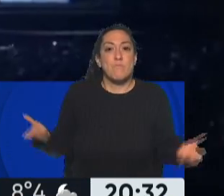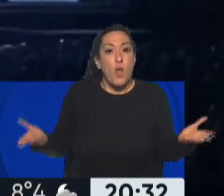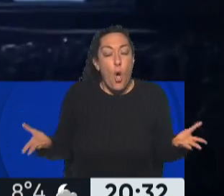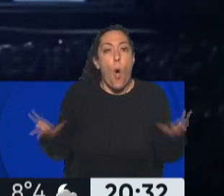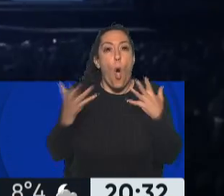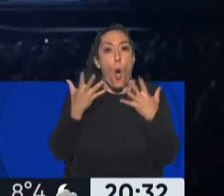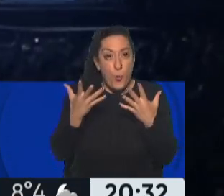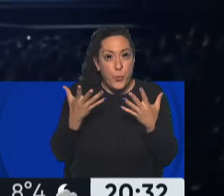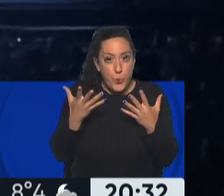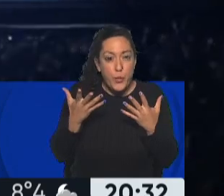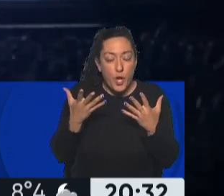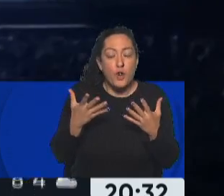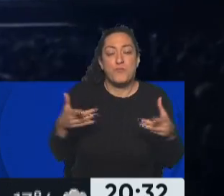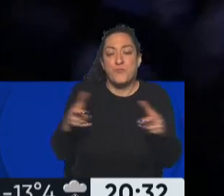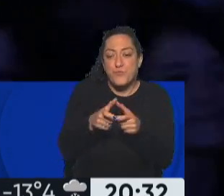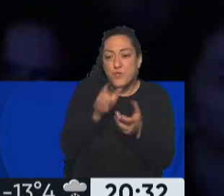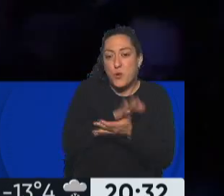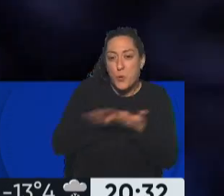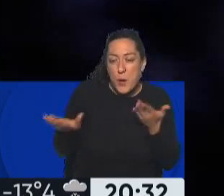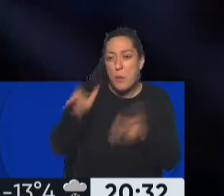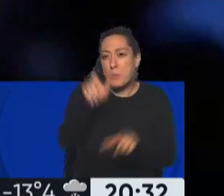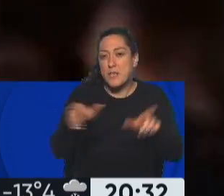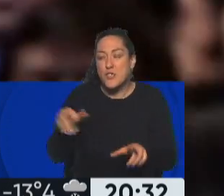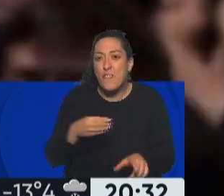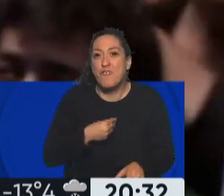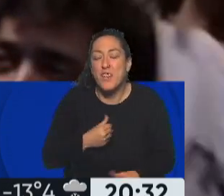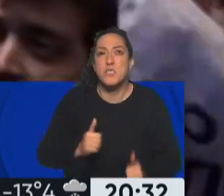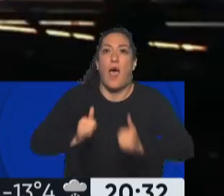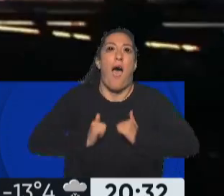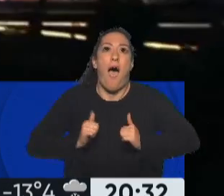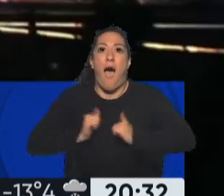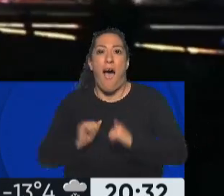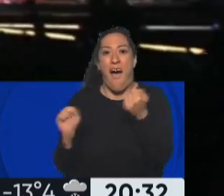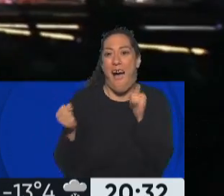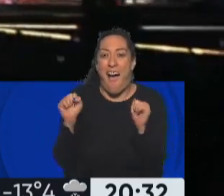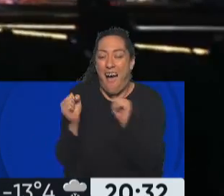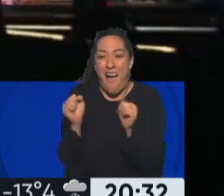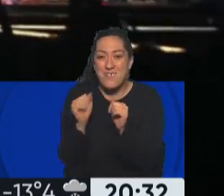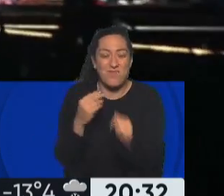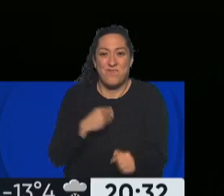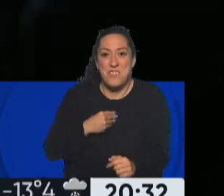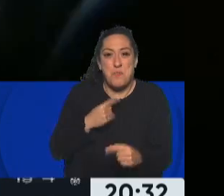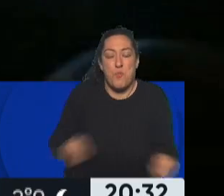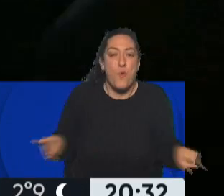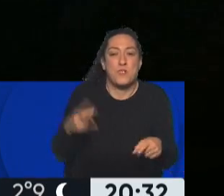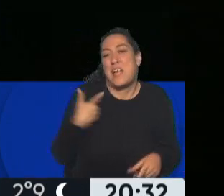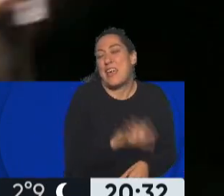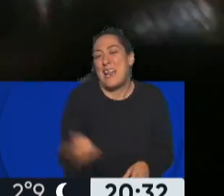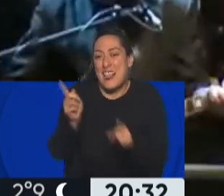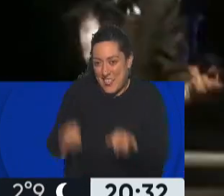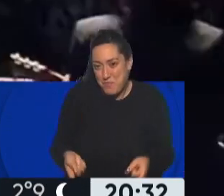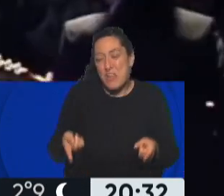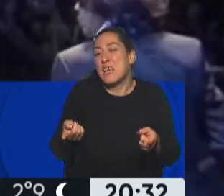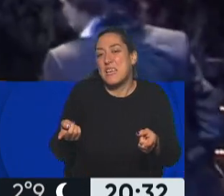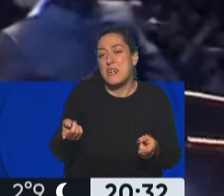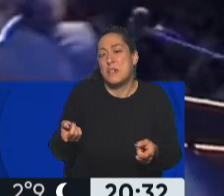esta Lógica del Escorpión fue muy esperada, no solamente por todos los seguidores, sino por los amantes de la música en general, y la va